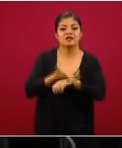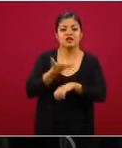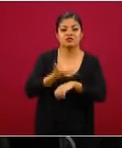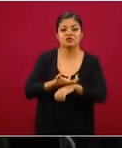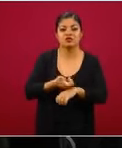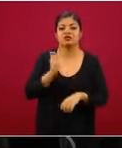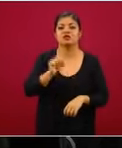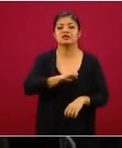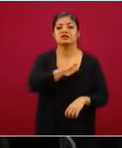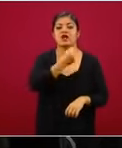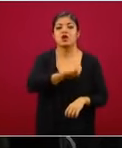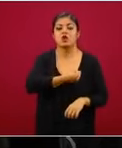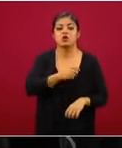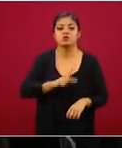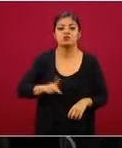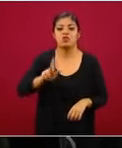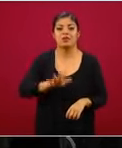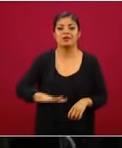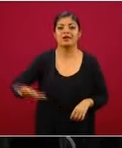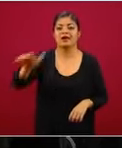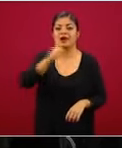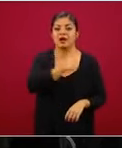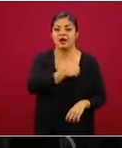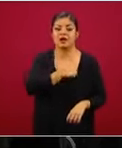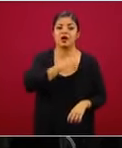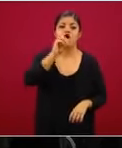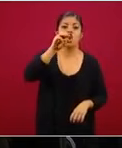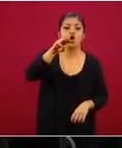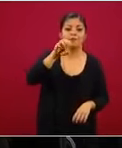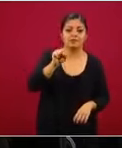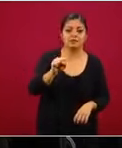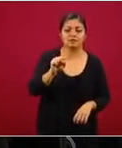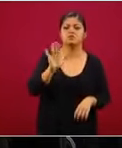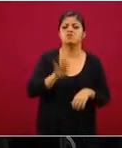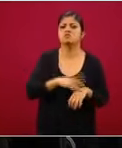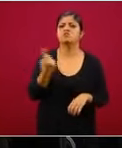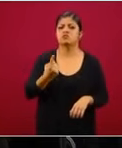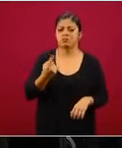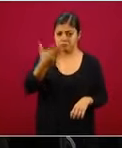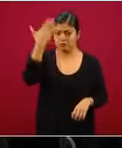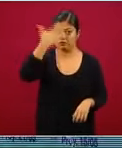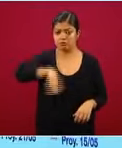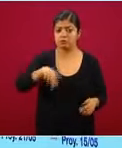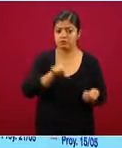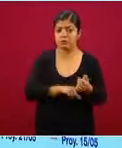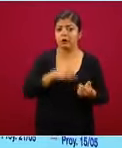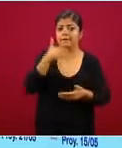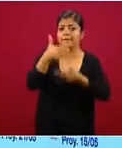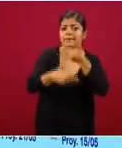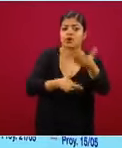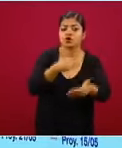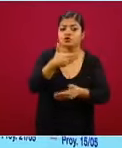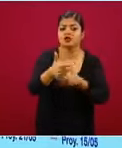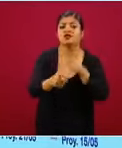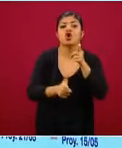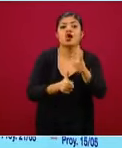Agencia de Salud Pública de Canadá, a veces la Organización Mundial de la Salud, porque sabemos que existe un proceso